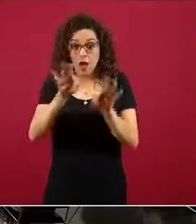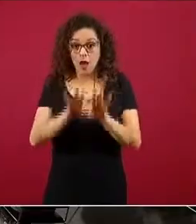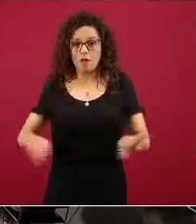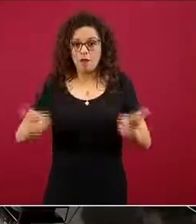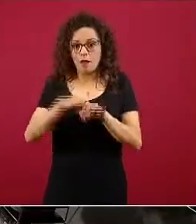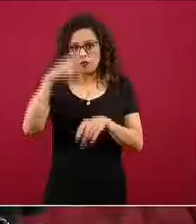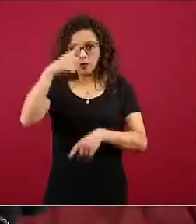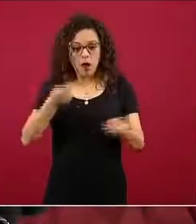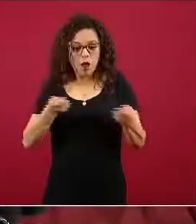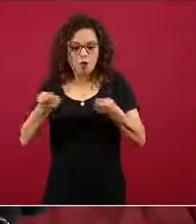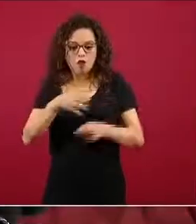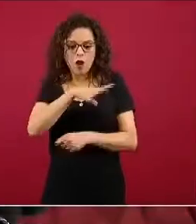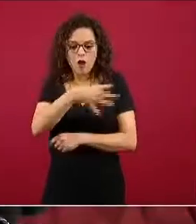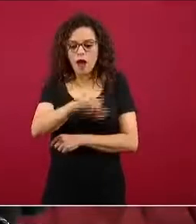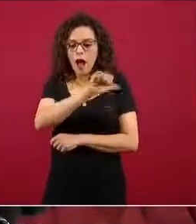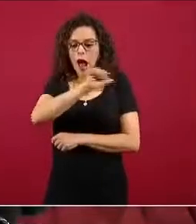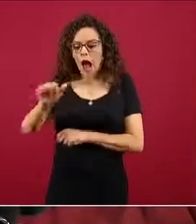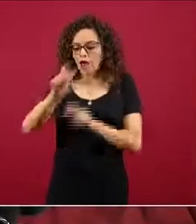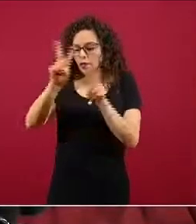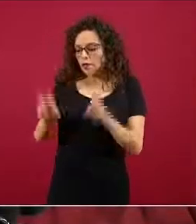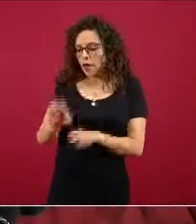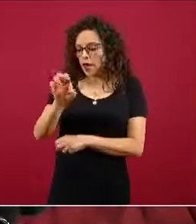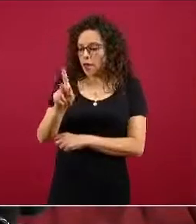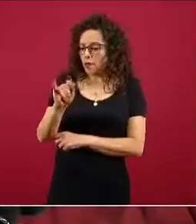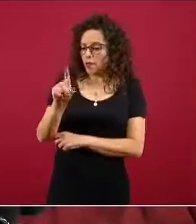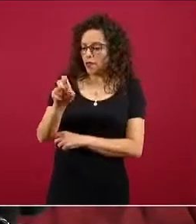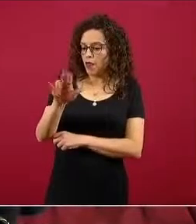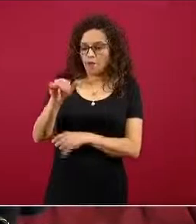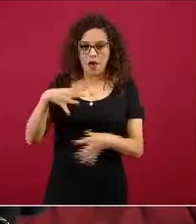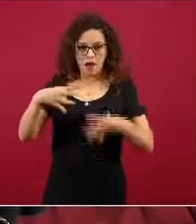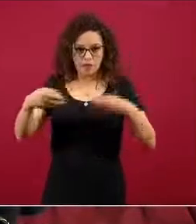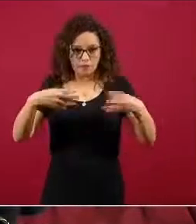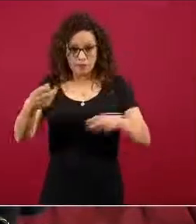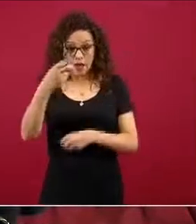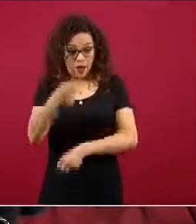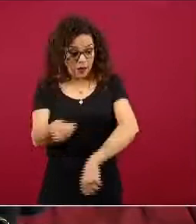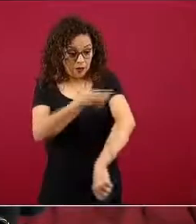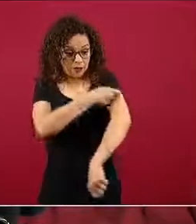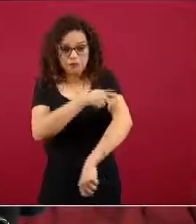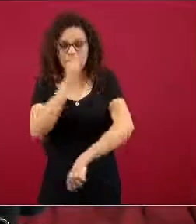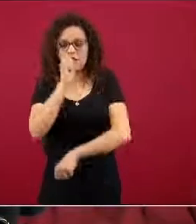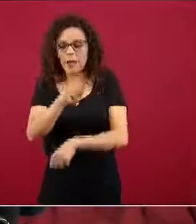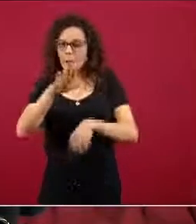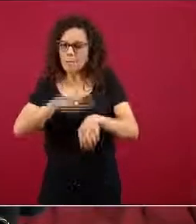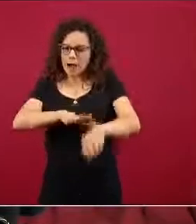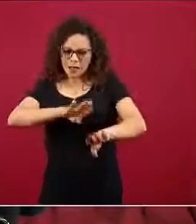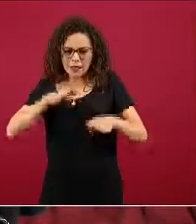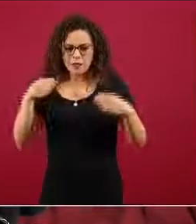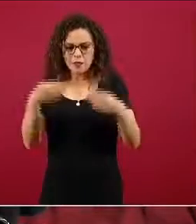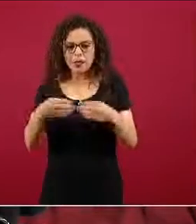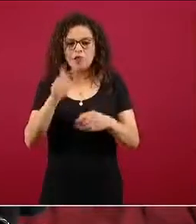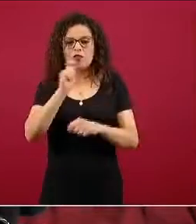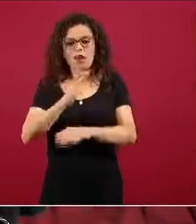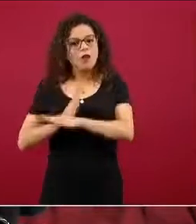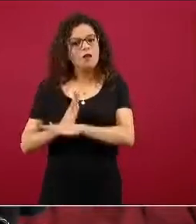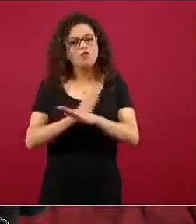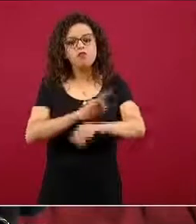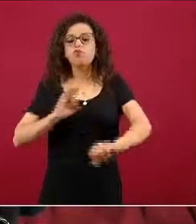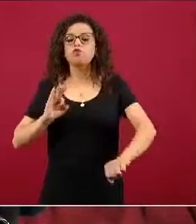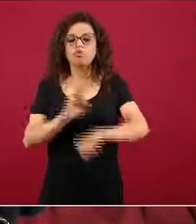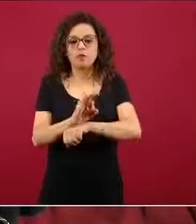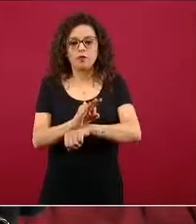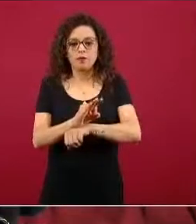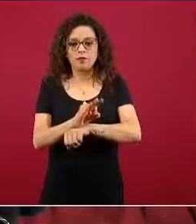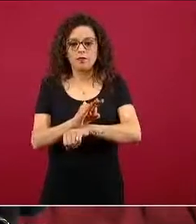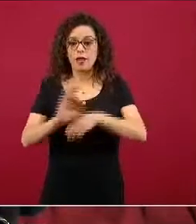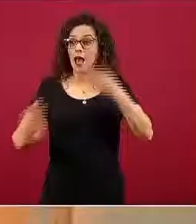epidemia. La vacuna es el mecanismo de protección específica que tenemos hoy en el mundo, que hoy ya